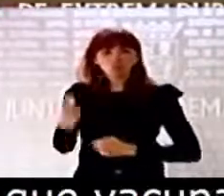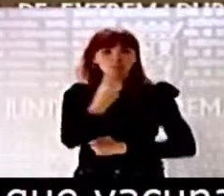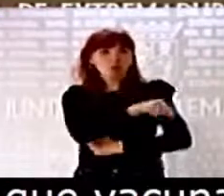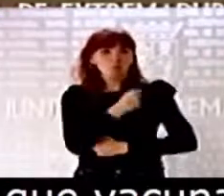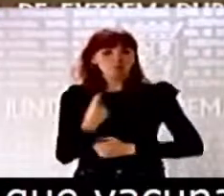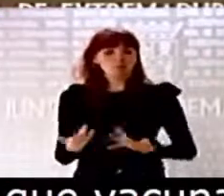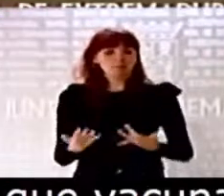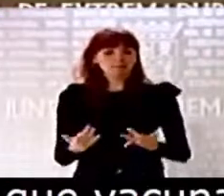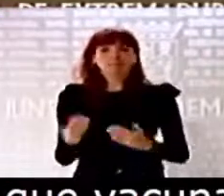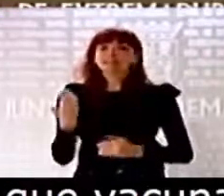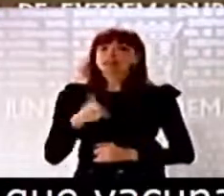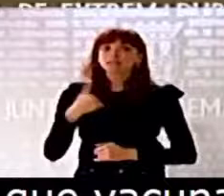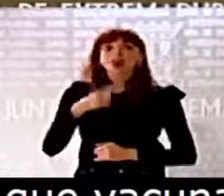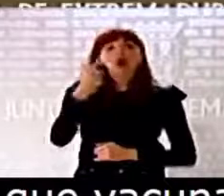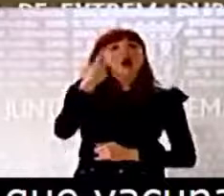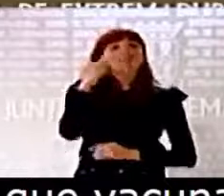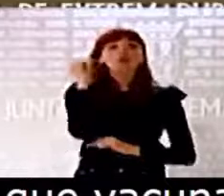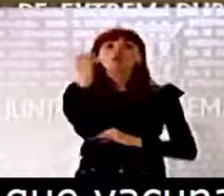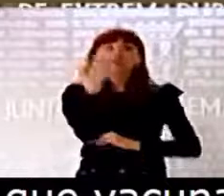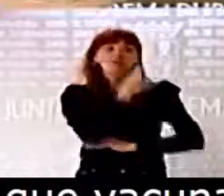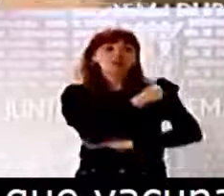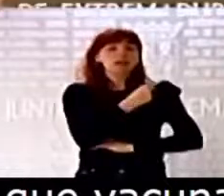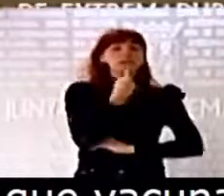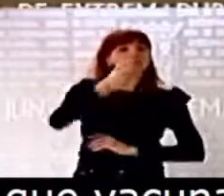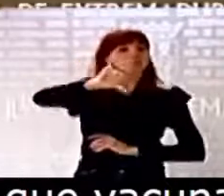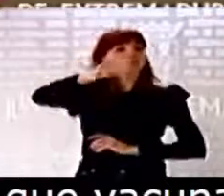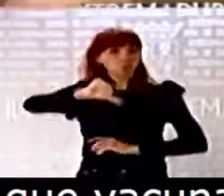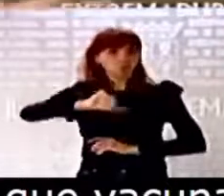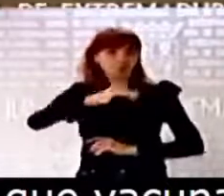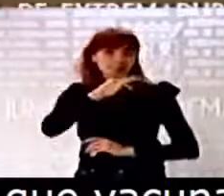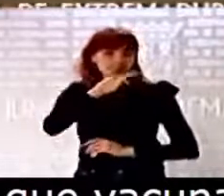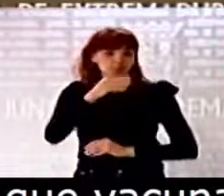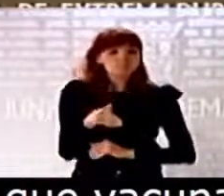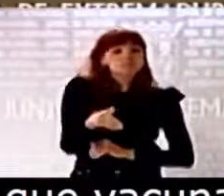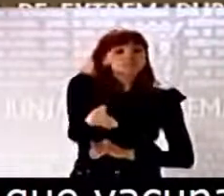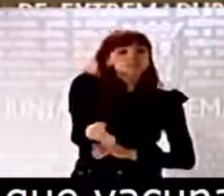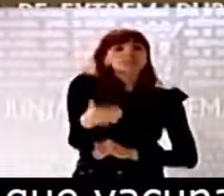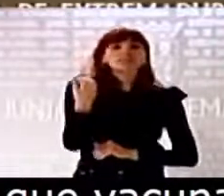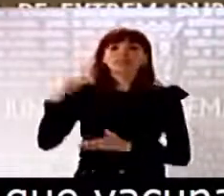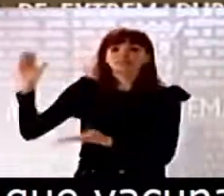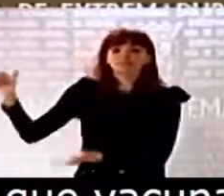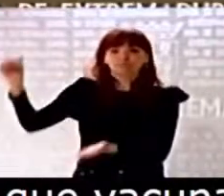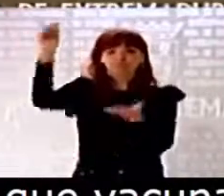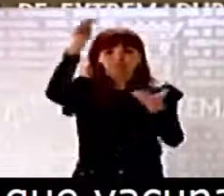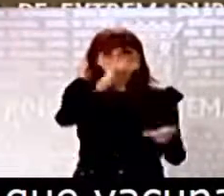ESMA se pronuncie finalmente favorablemente y tengamos que disponer y podamos